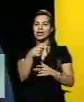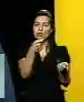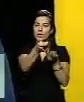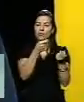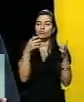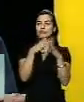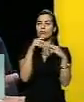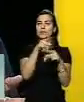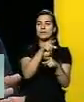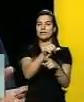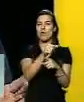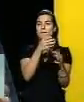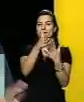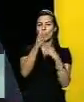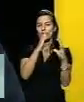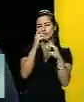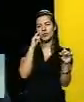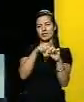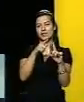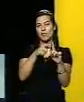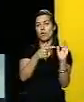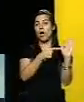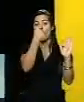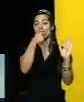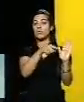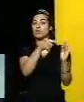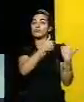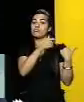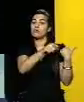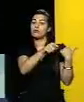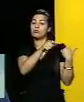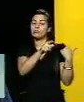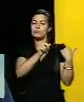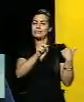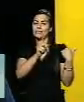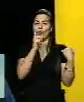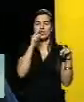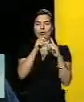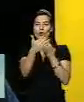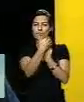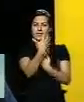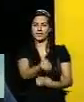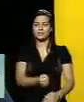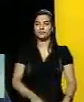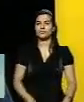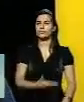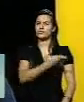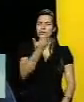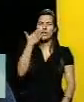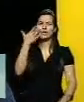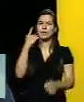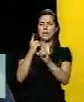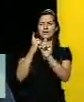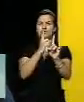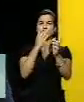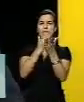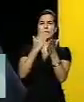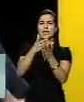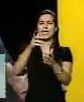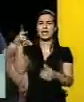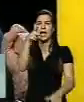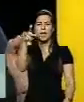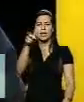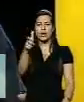Y por eso, cuando andaban persiguiendo, siempre estaban allí las cámaras de Globovisión, de RCTV. Rodríguez